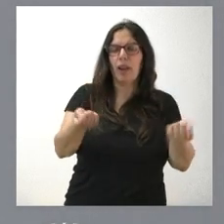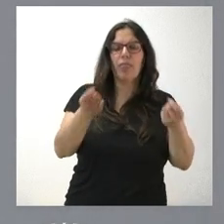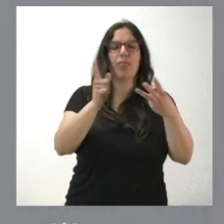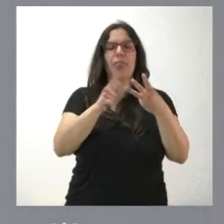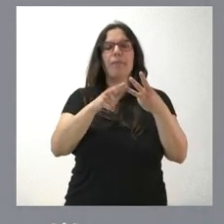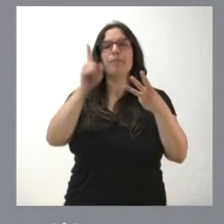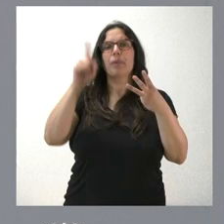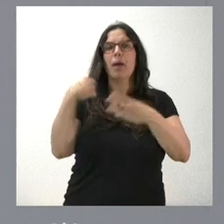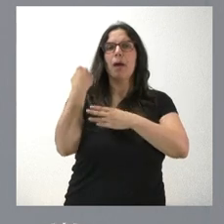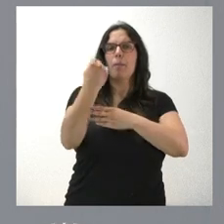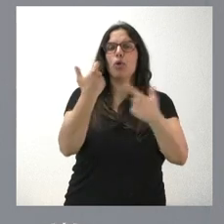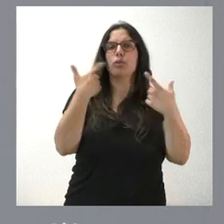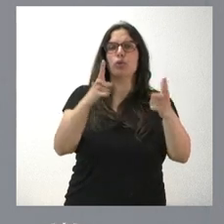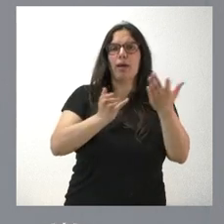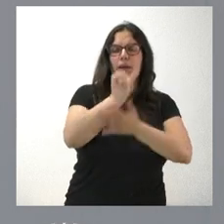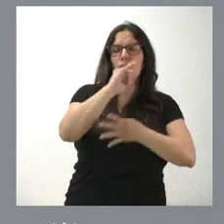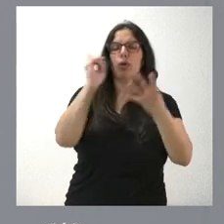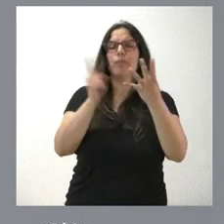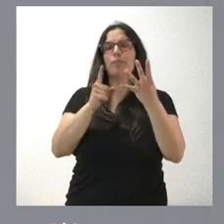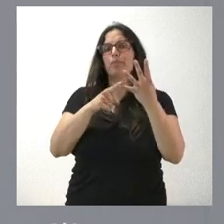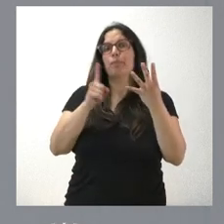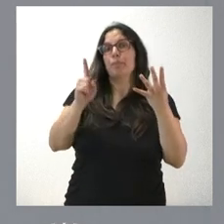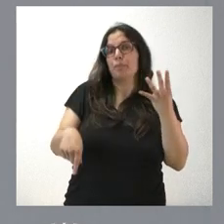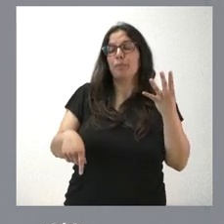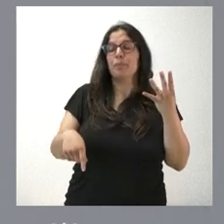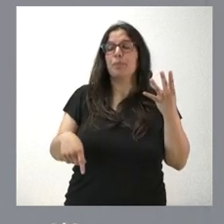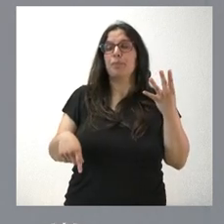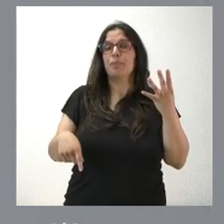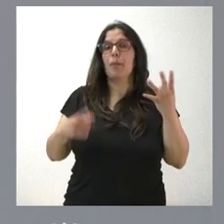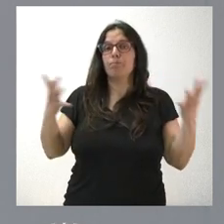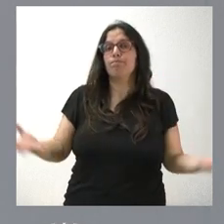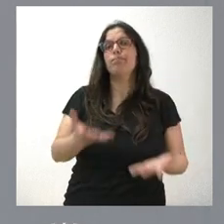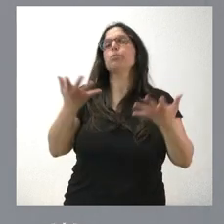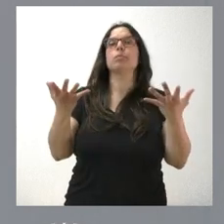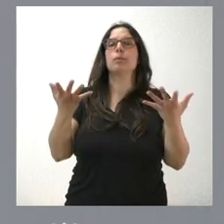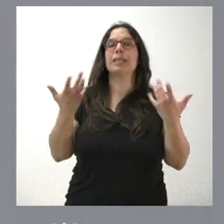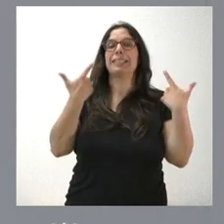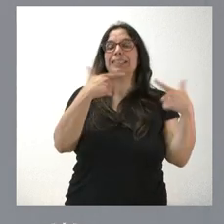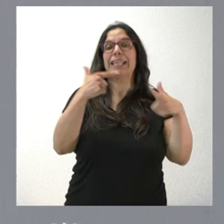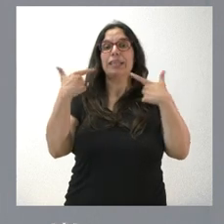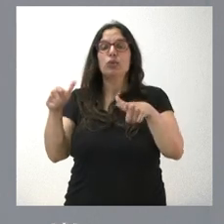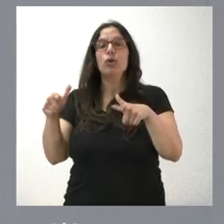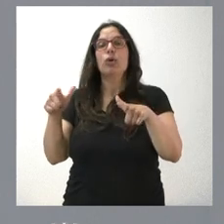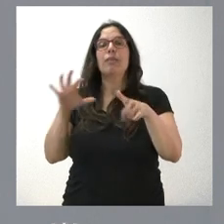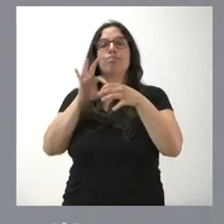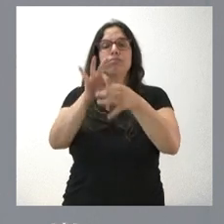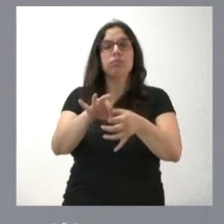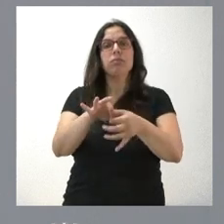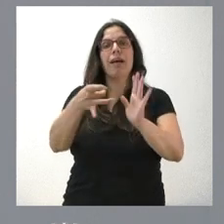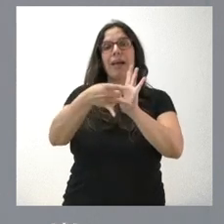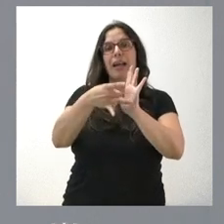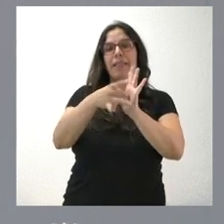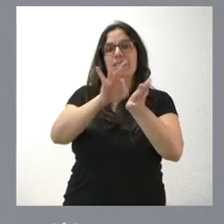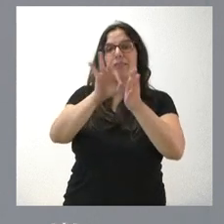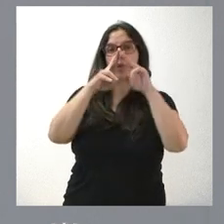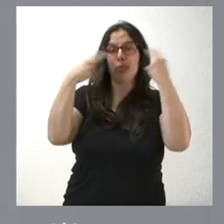como en el apoyo al sector agrario o como en el fomento de los sectores que tienen que ver con la calidad de los servicios